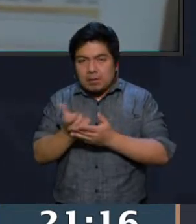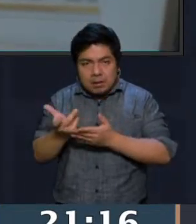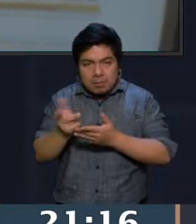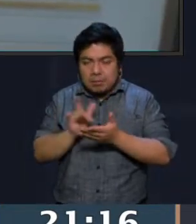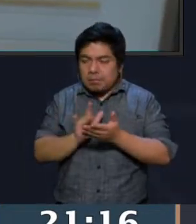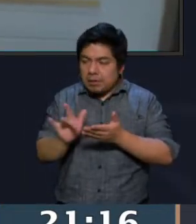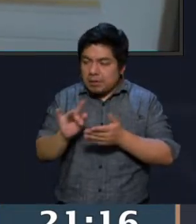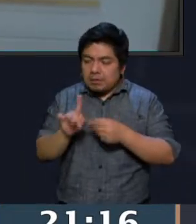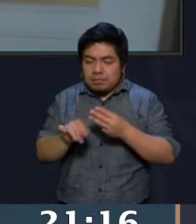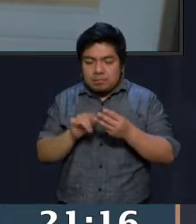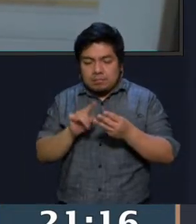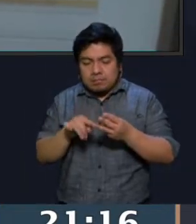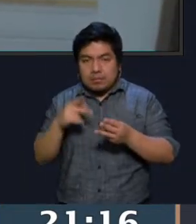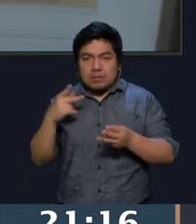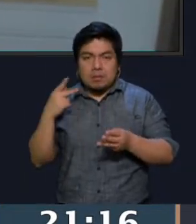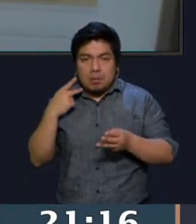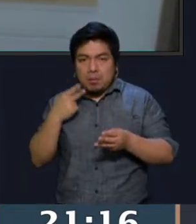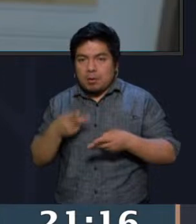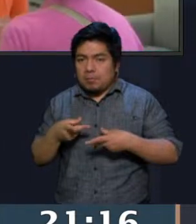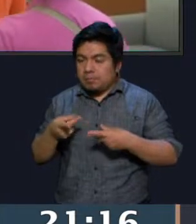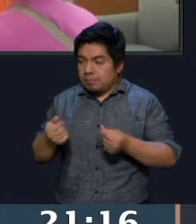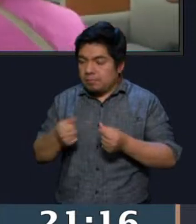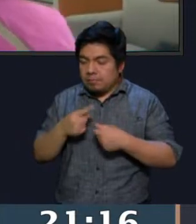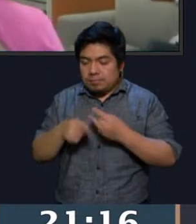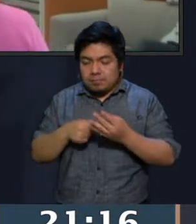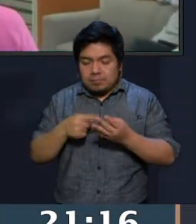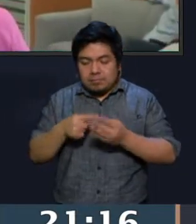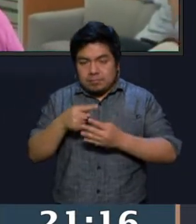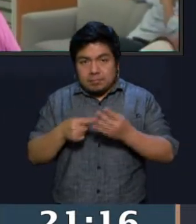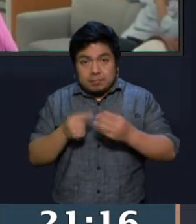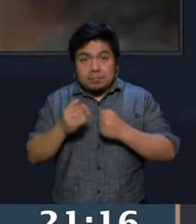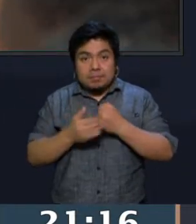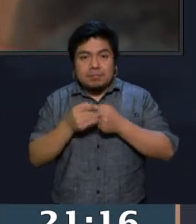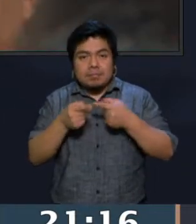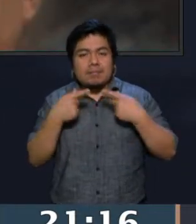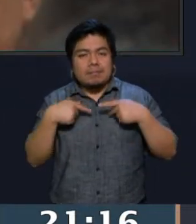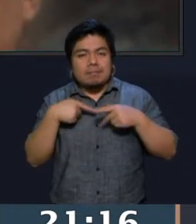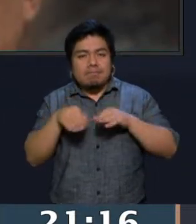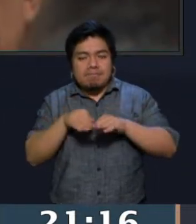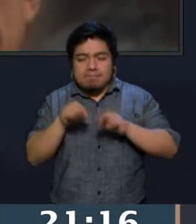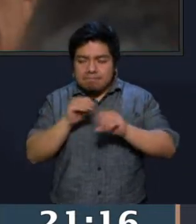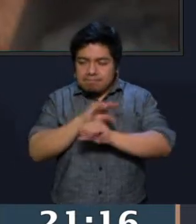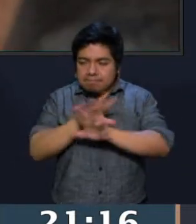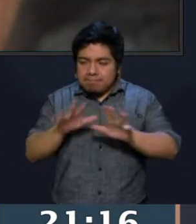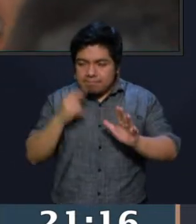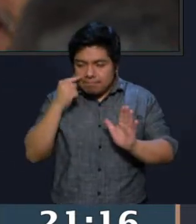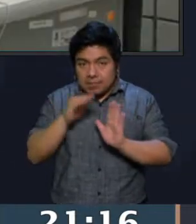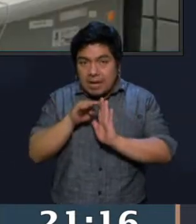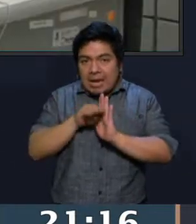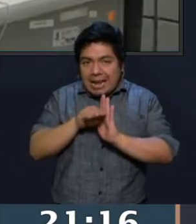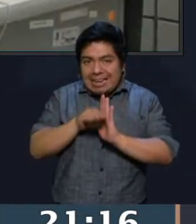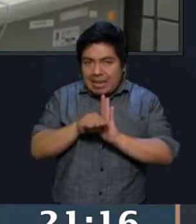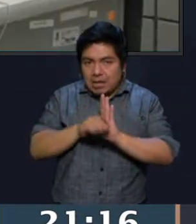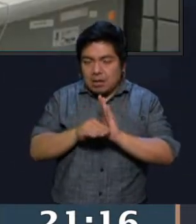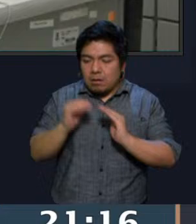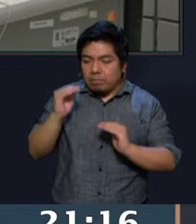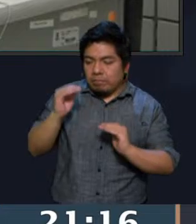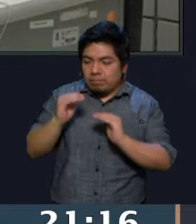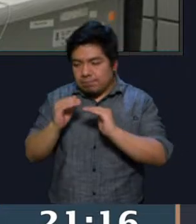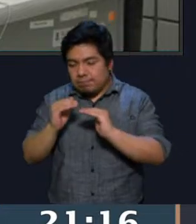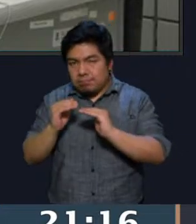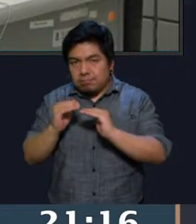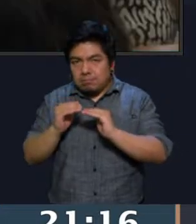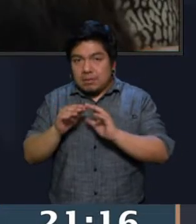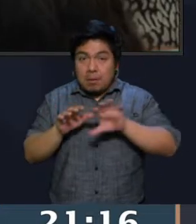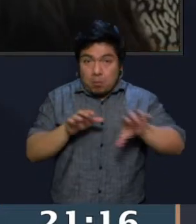después de políticas de gasto para que tenga una vocación, digamos, muy clara de reducir y reparar brechas de desigualdad. Entonces, del